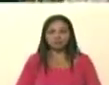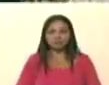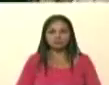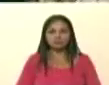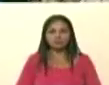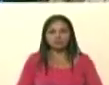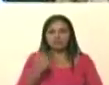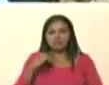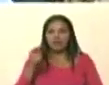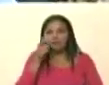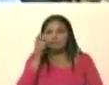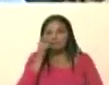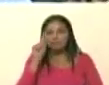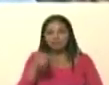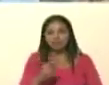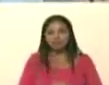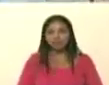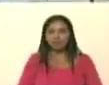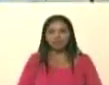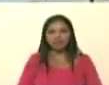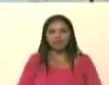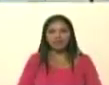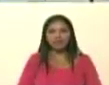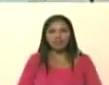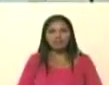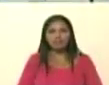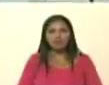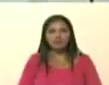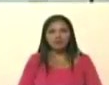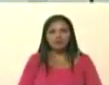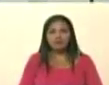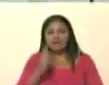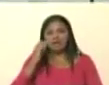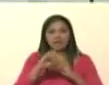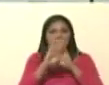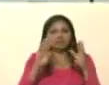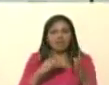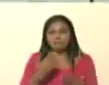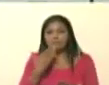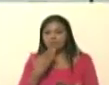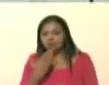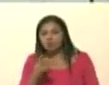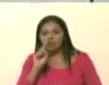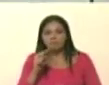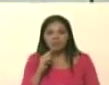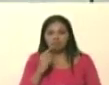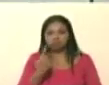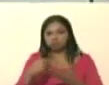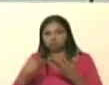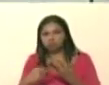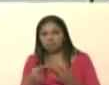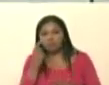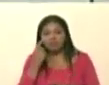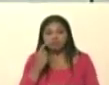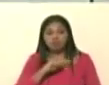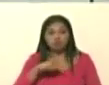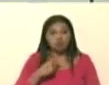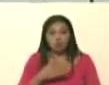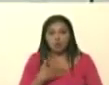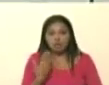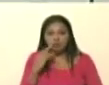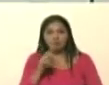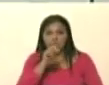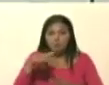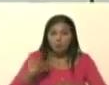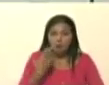tenía pendiente esta aclaratoria esta solicitud de excusas y estos comentarios la recomiendo si